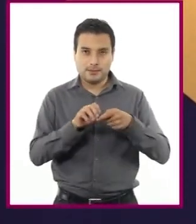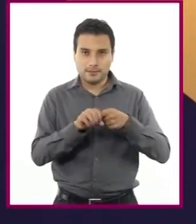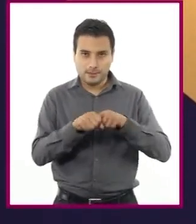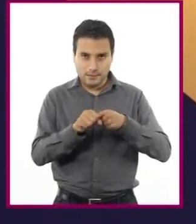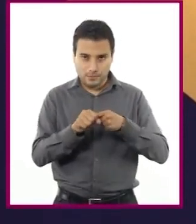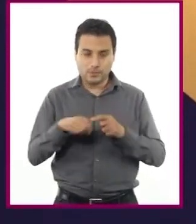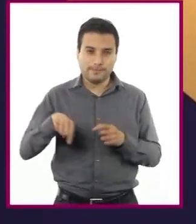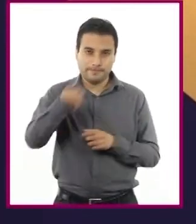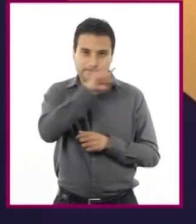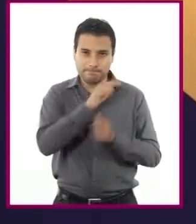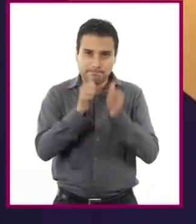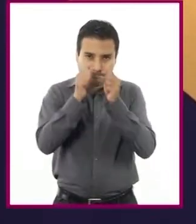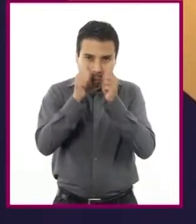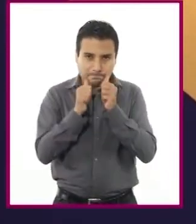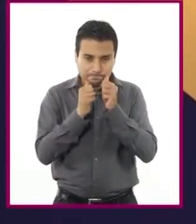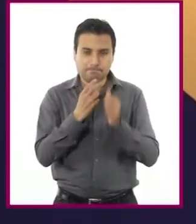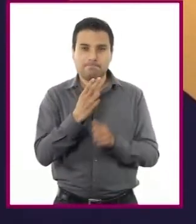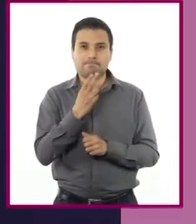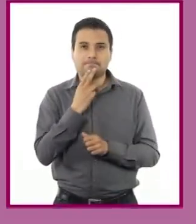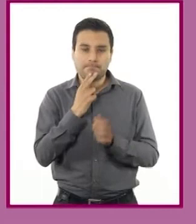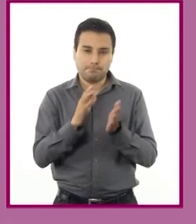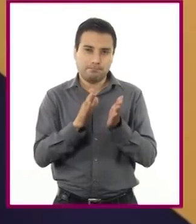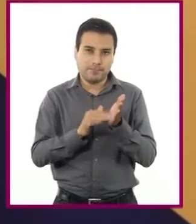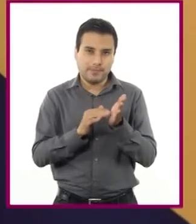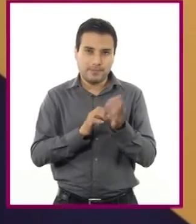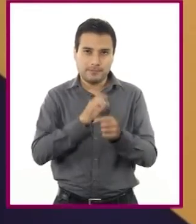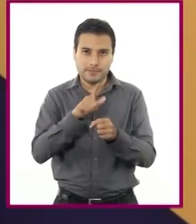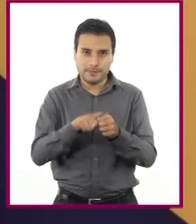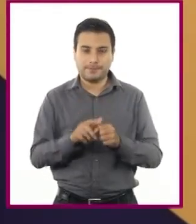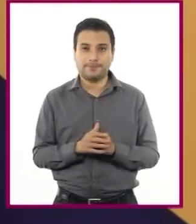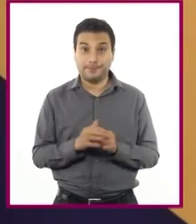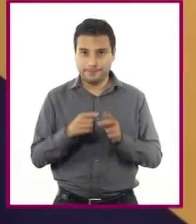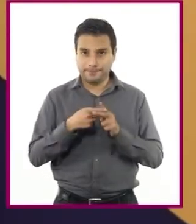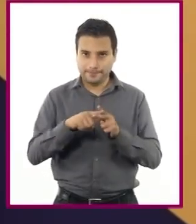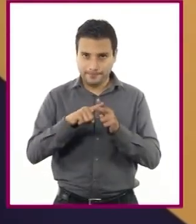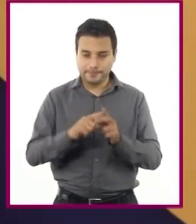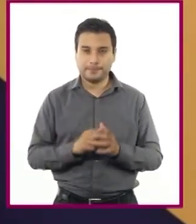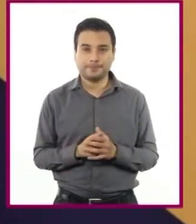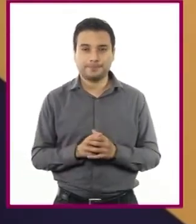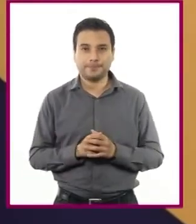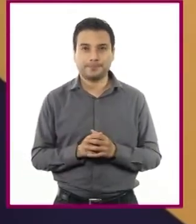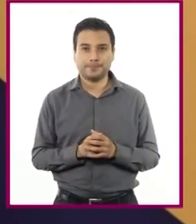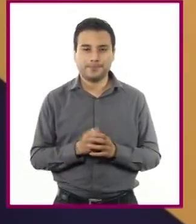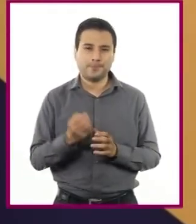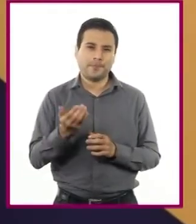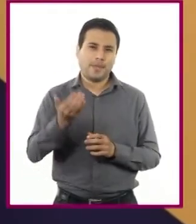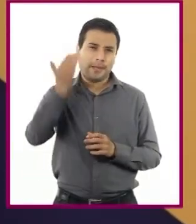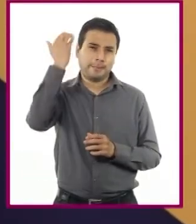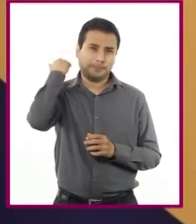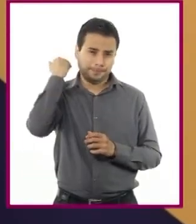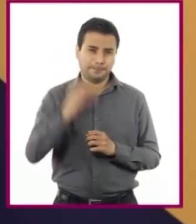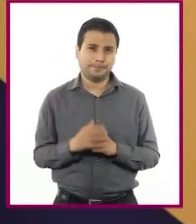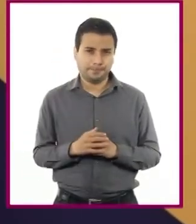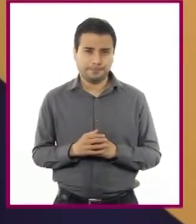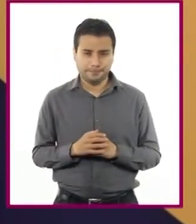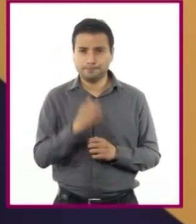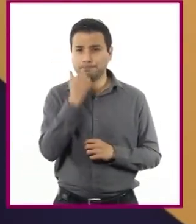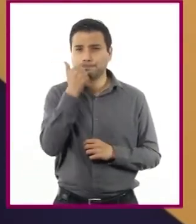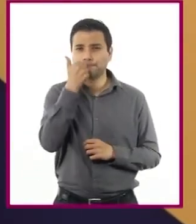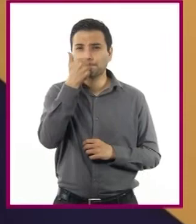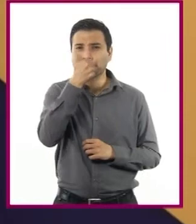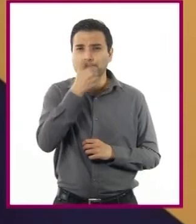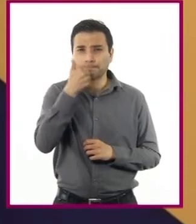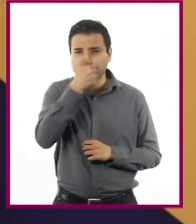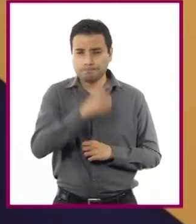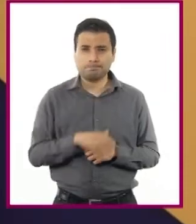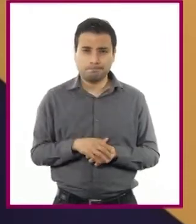preparen hojas Leyer, punzón y regleta. Comencemos. Hace un par de años, un equipo de alumnas y alumnos